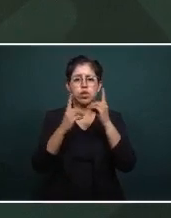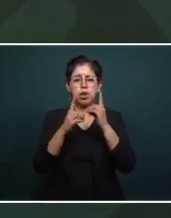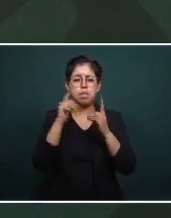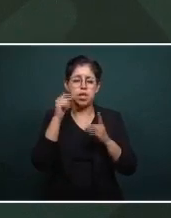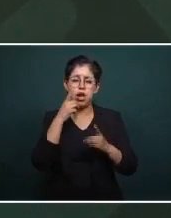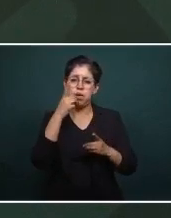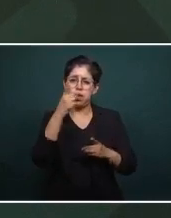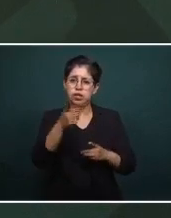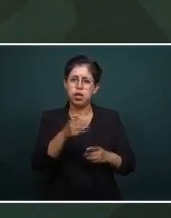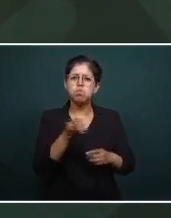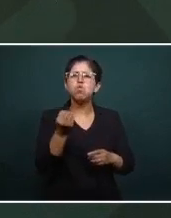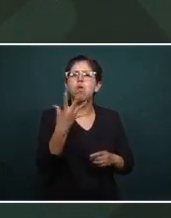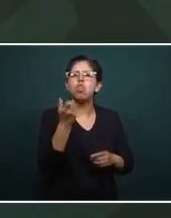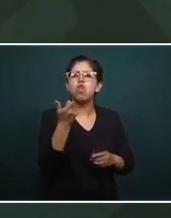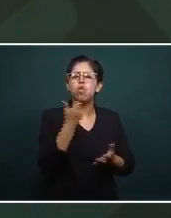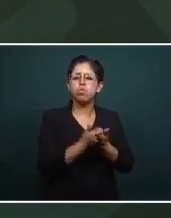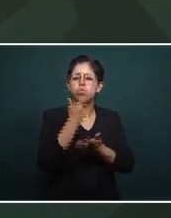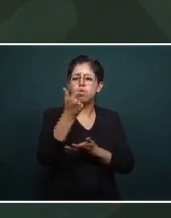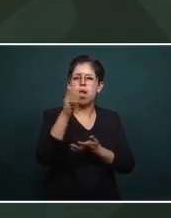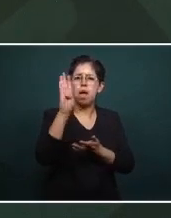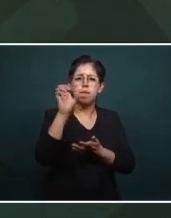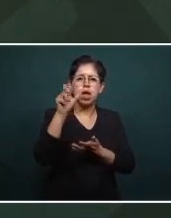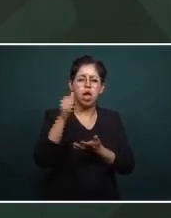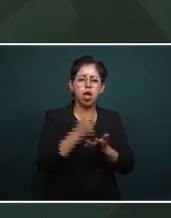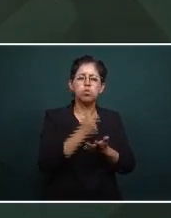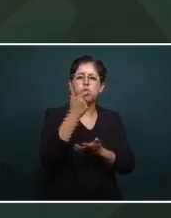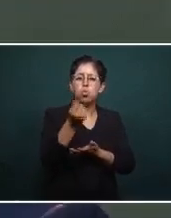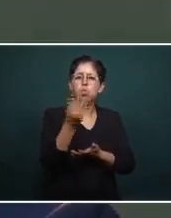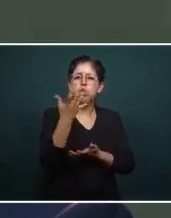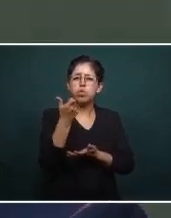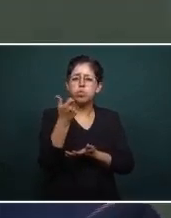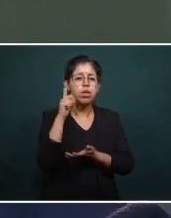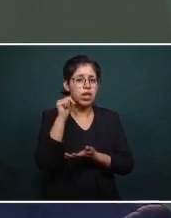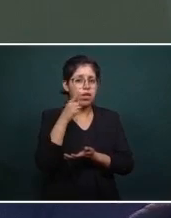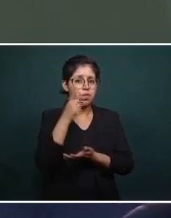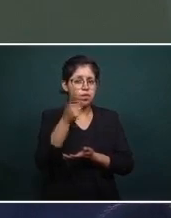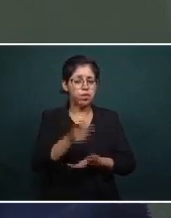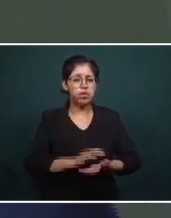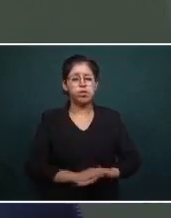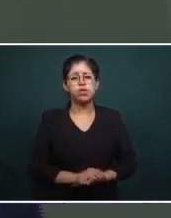de cuánto va a implicar y cómo